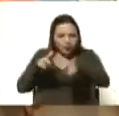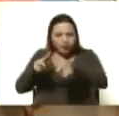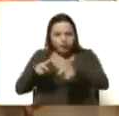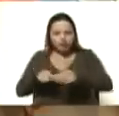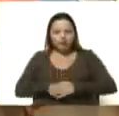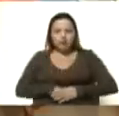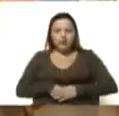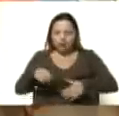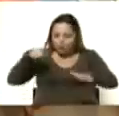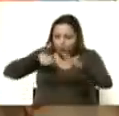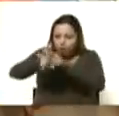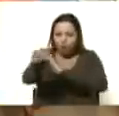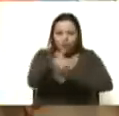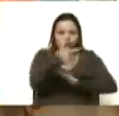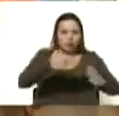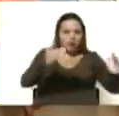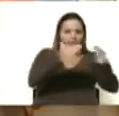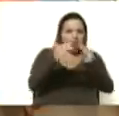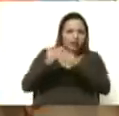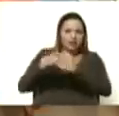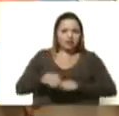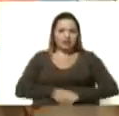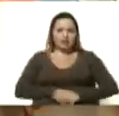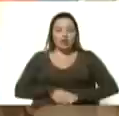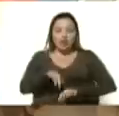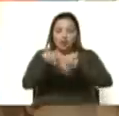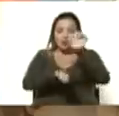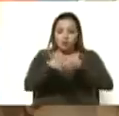allanamientos, experticias telefónicas,